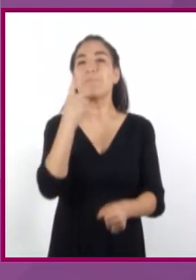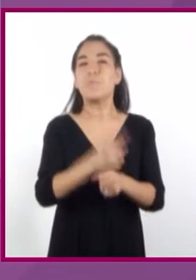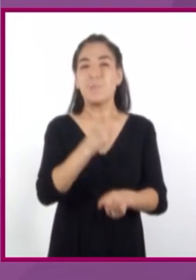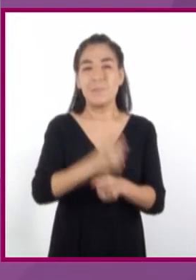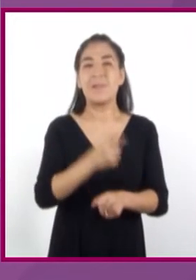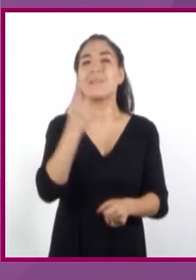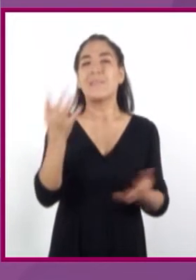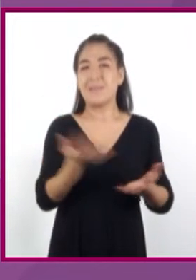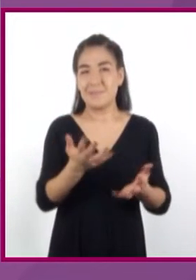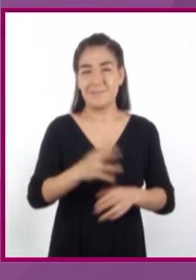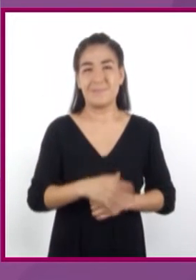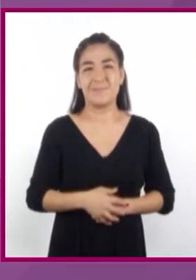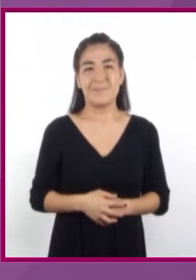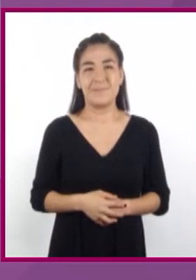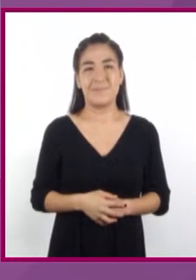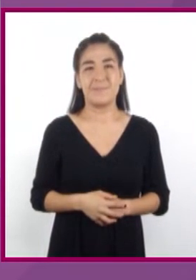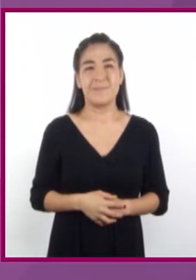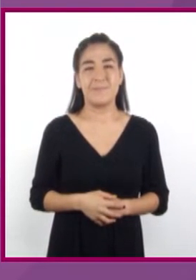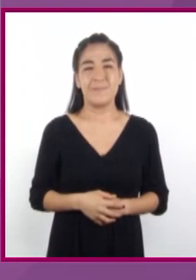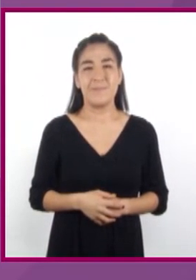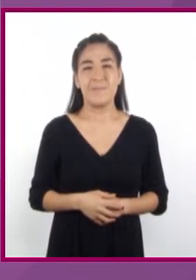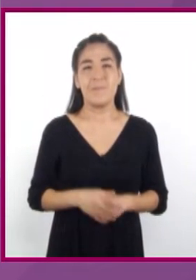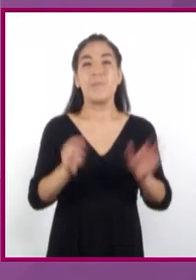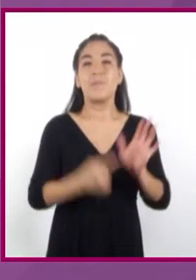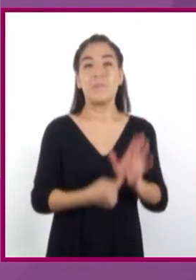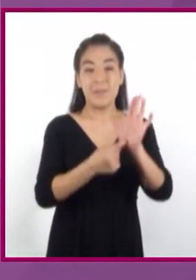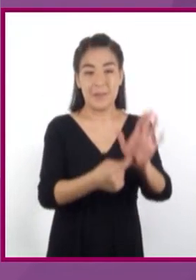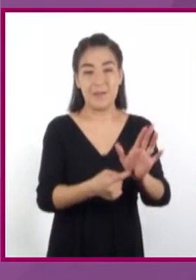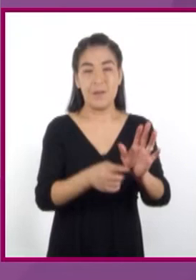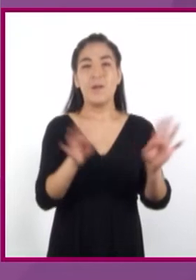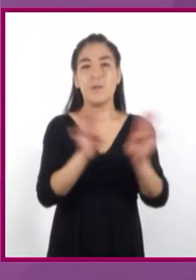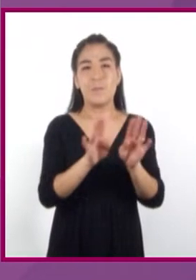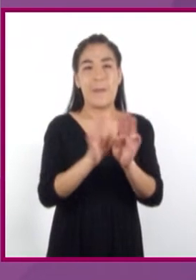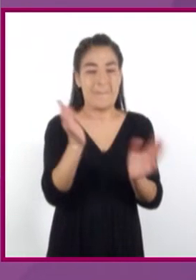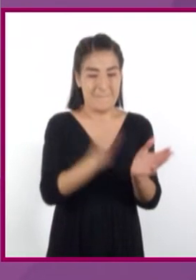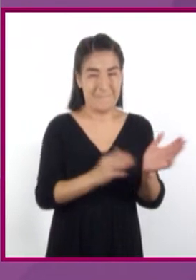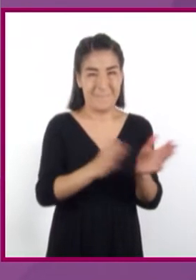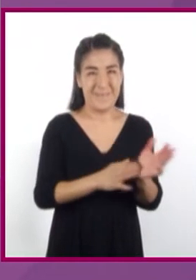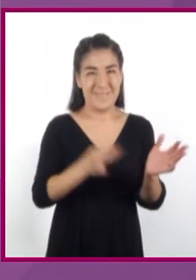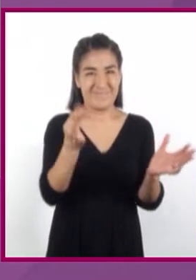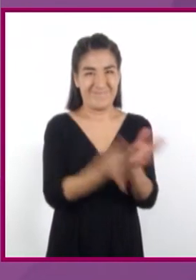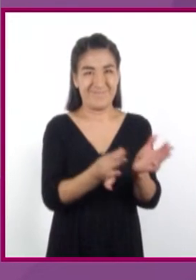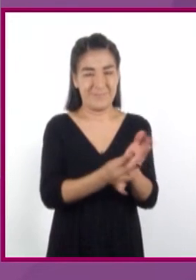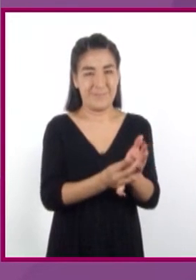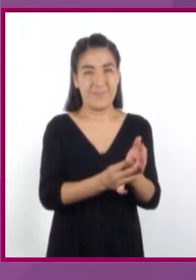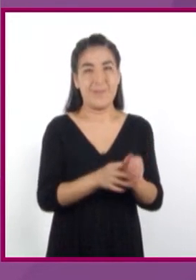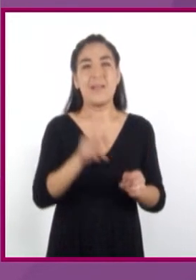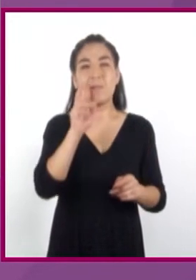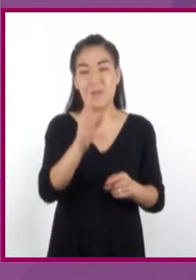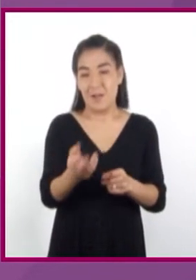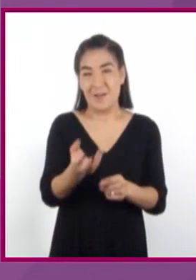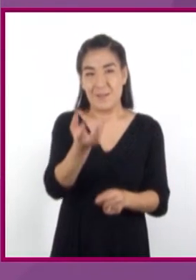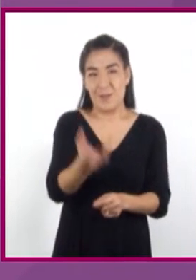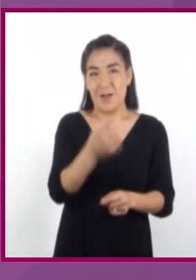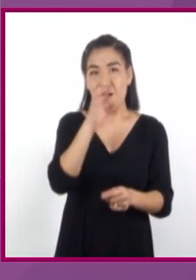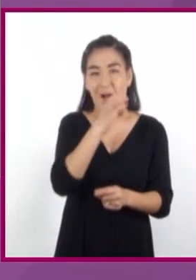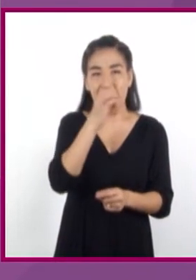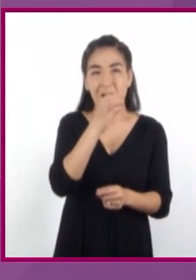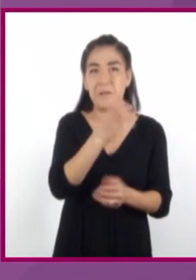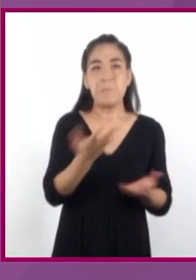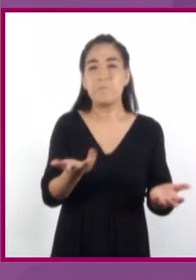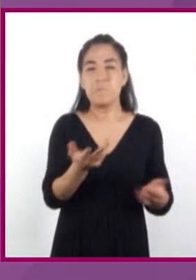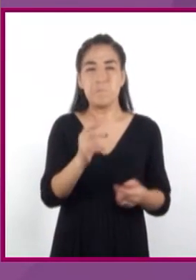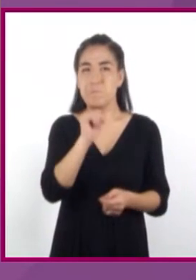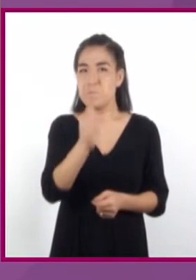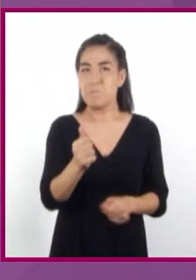que vamos a hacer es demostrar que si pasas el papel aluminio sobre la llama, aparentemente no sucede